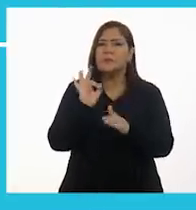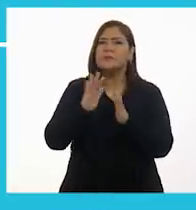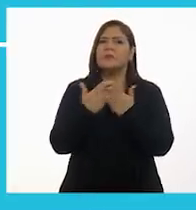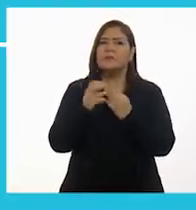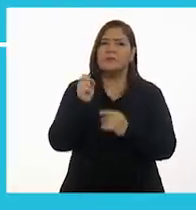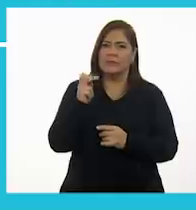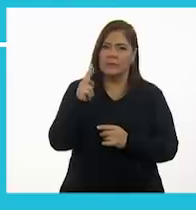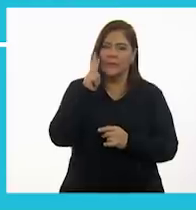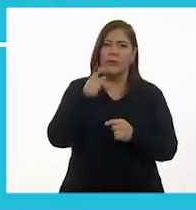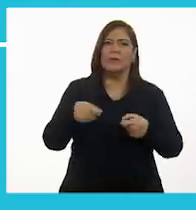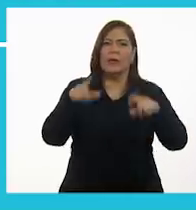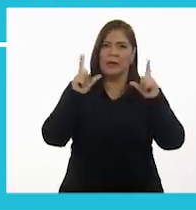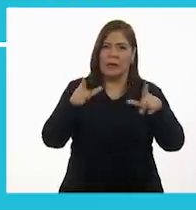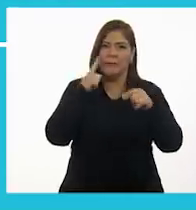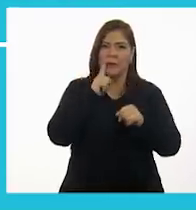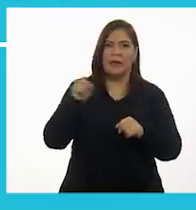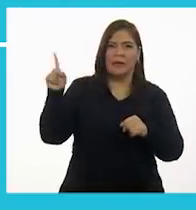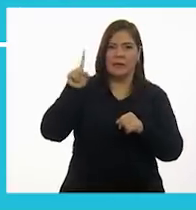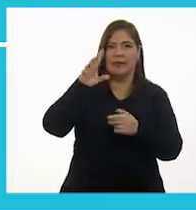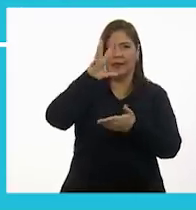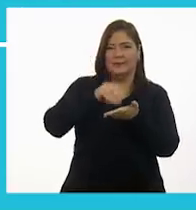página